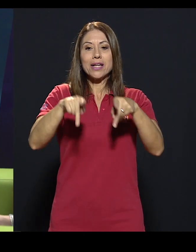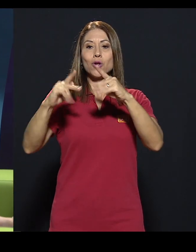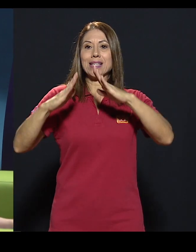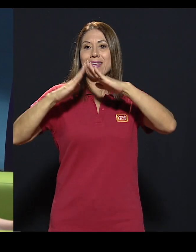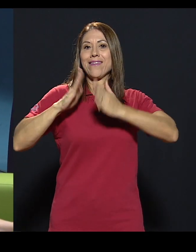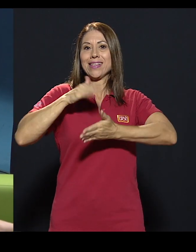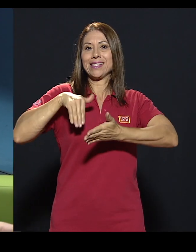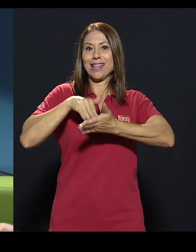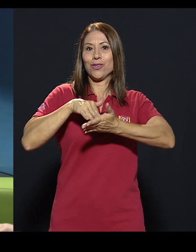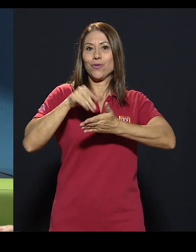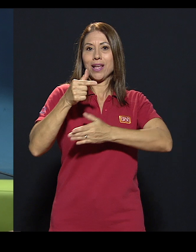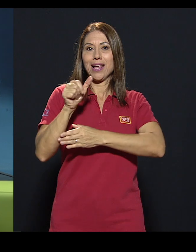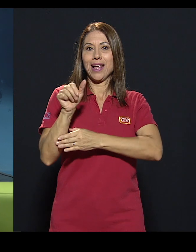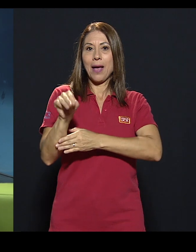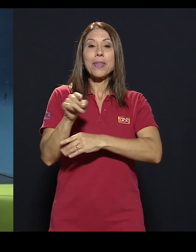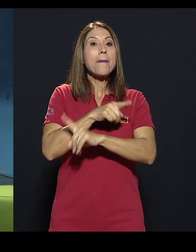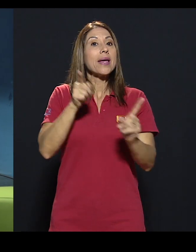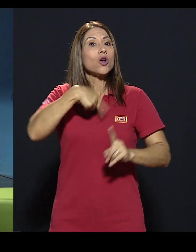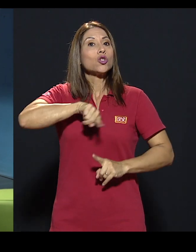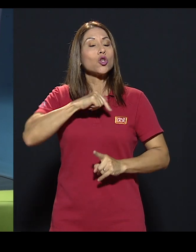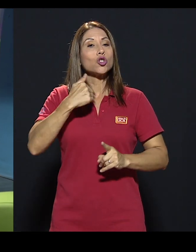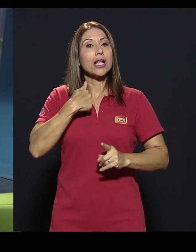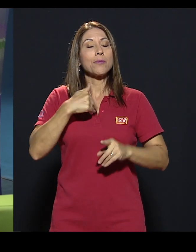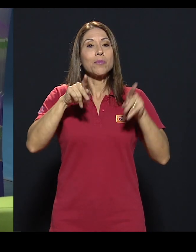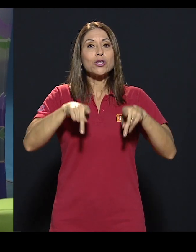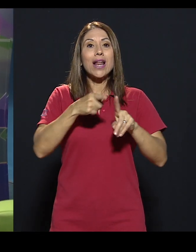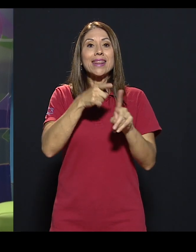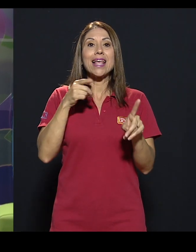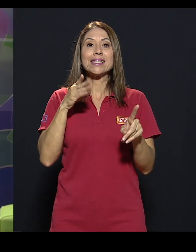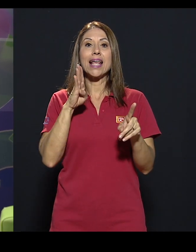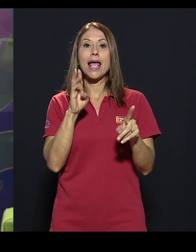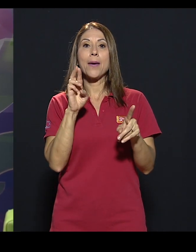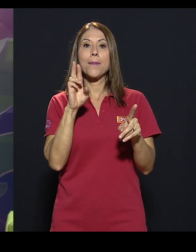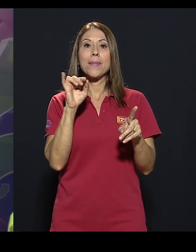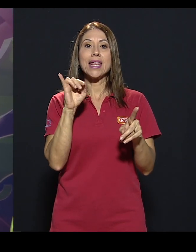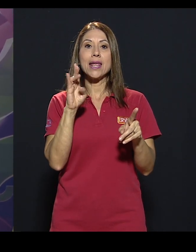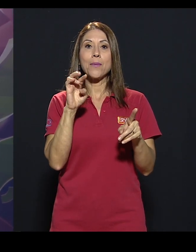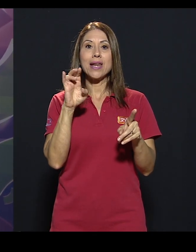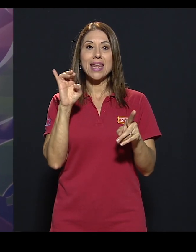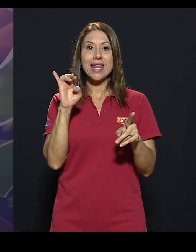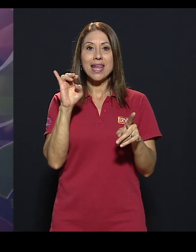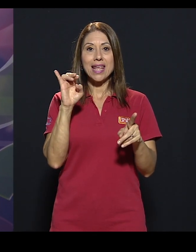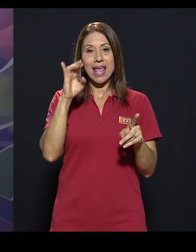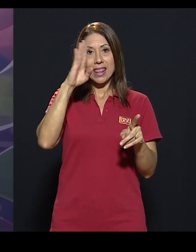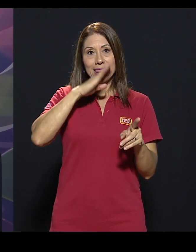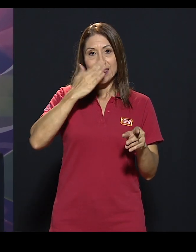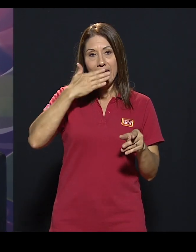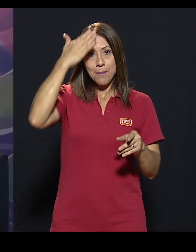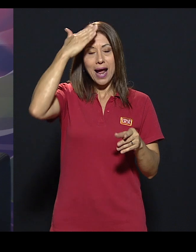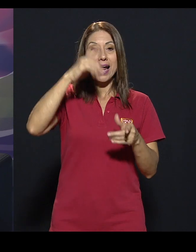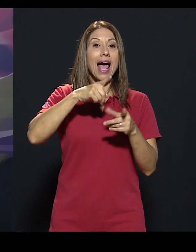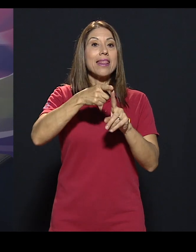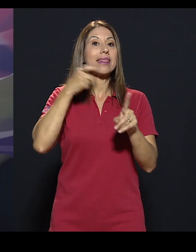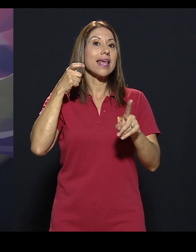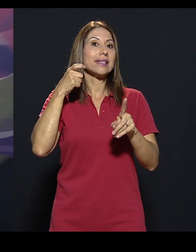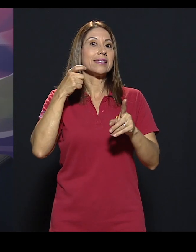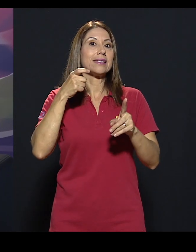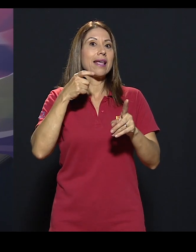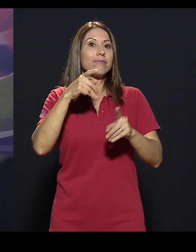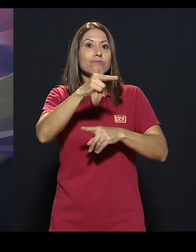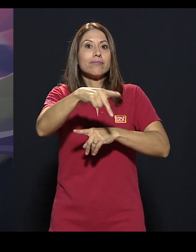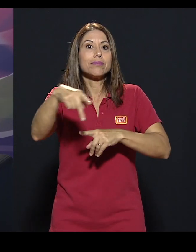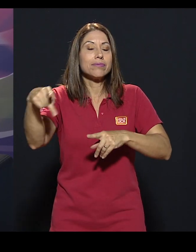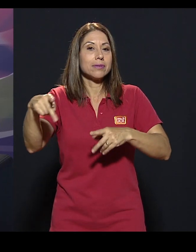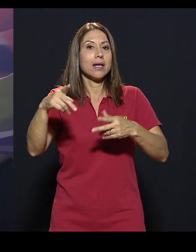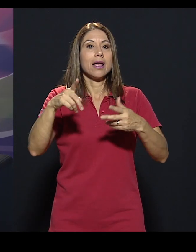Pero nosotros tenemos pacientes desde de Bribri, de Talamanca, desde Puerto Jiménez, desde La Cruz, de todas partes por